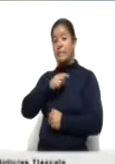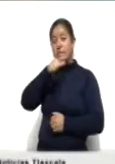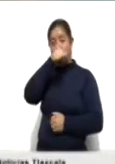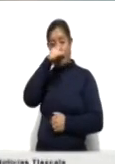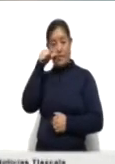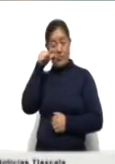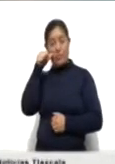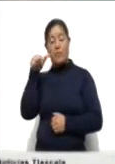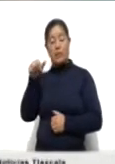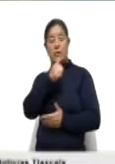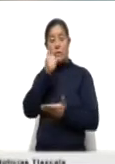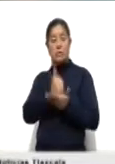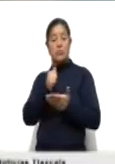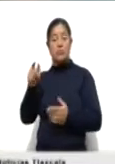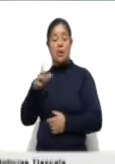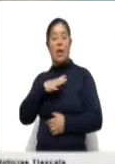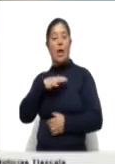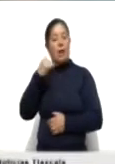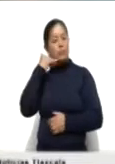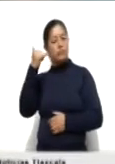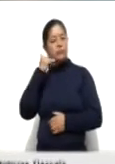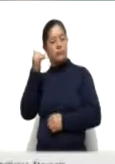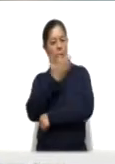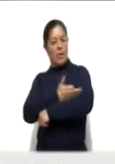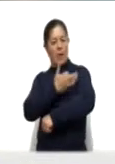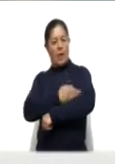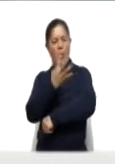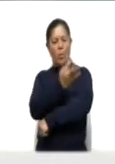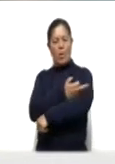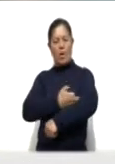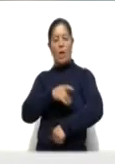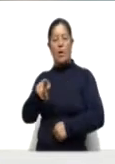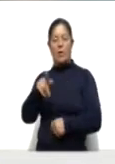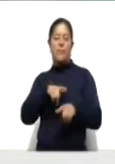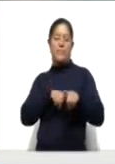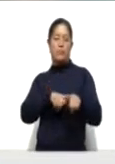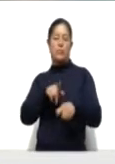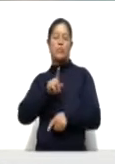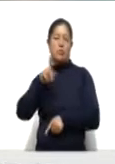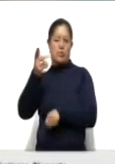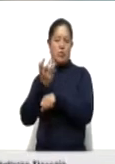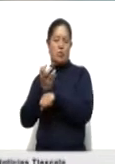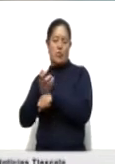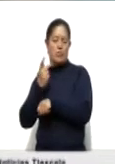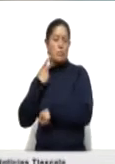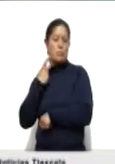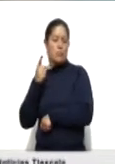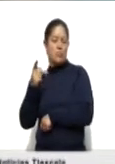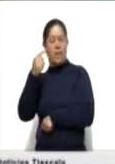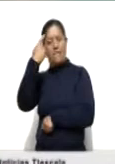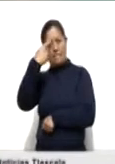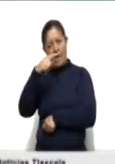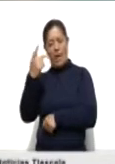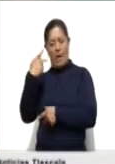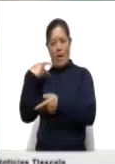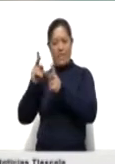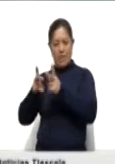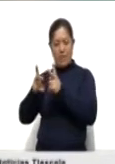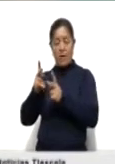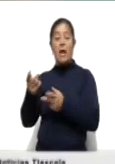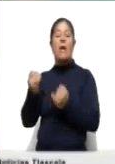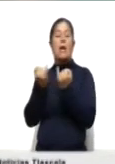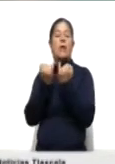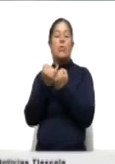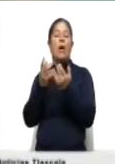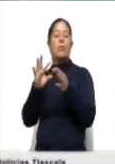horas sostendrá una llamada con la política estadounidense para dar continuidad a la agenda bilateral y ahondar en temas como la migración,